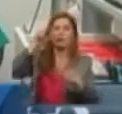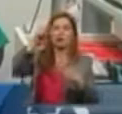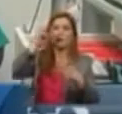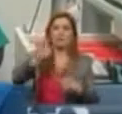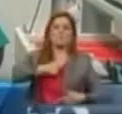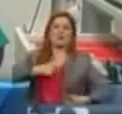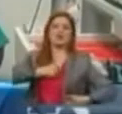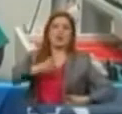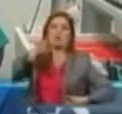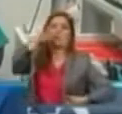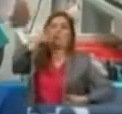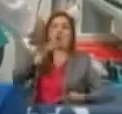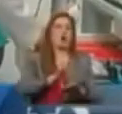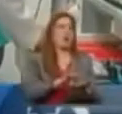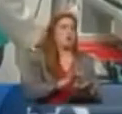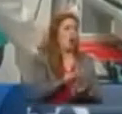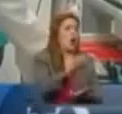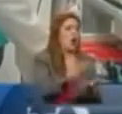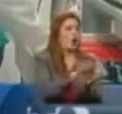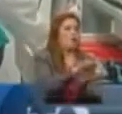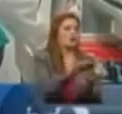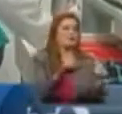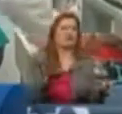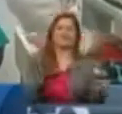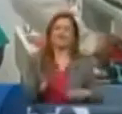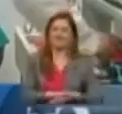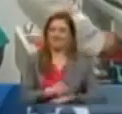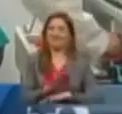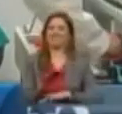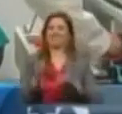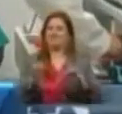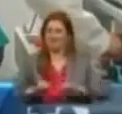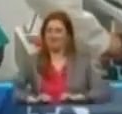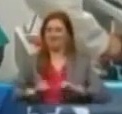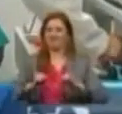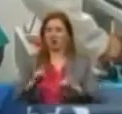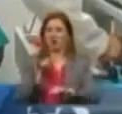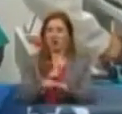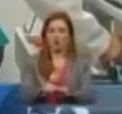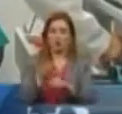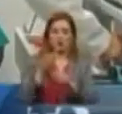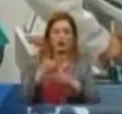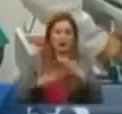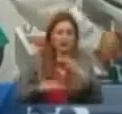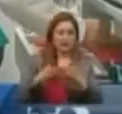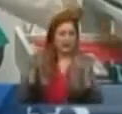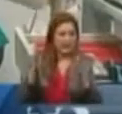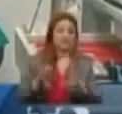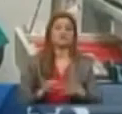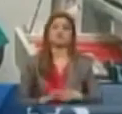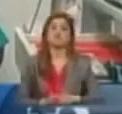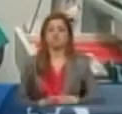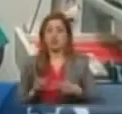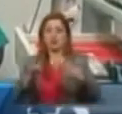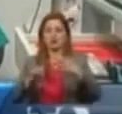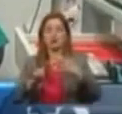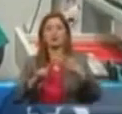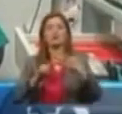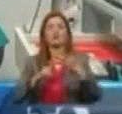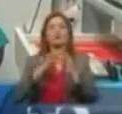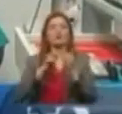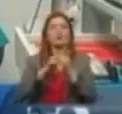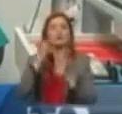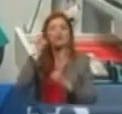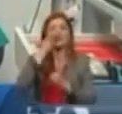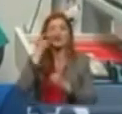principalmente los corticoides, son una causa para tener cataratas a largo plazo. Pacientes que tienen muchos problemas de